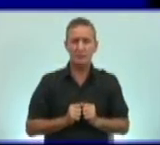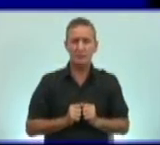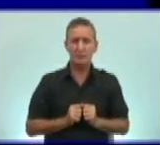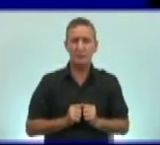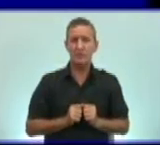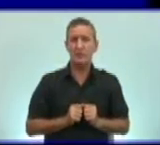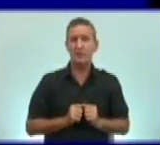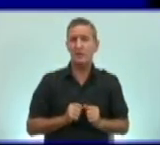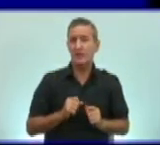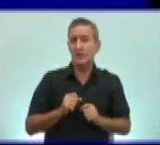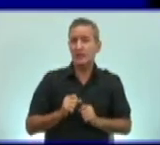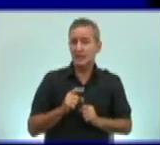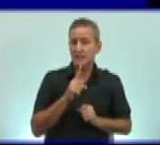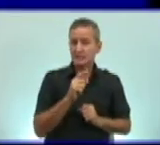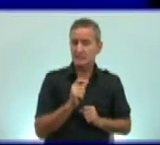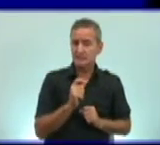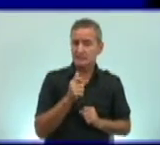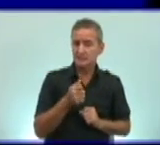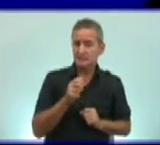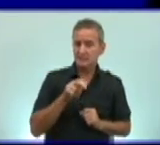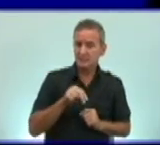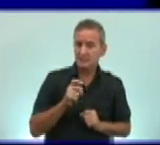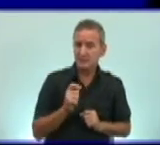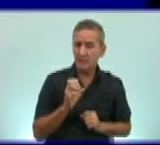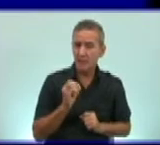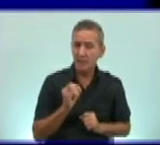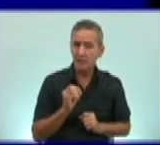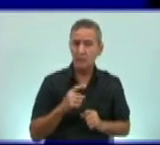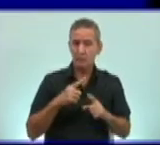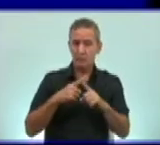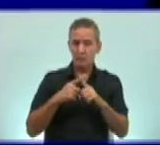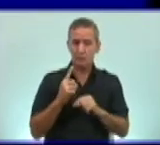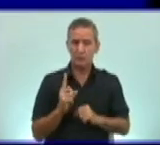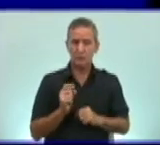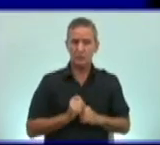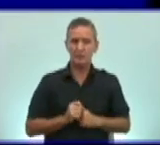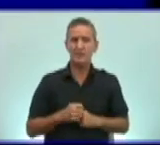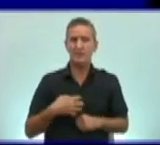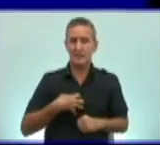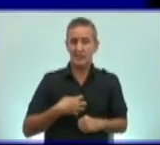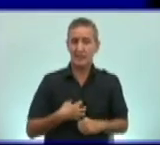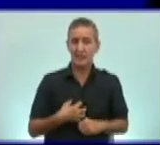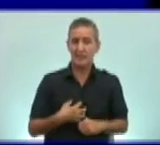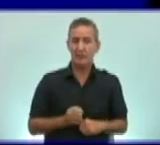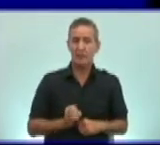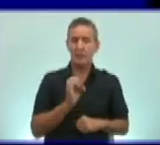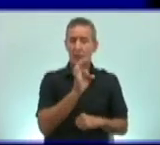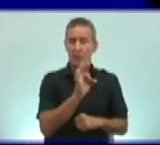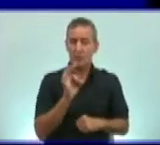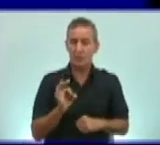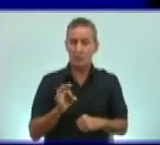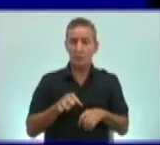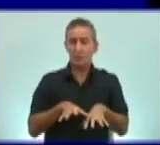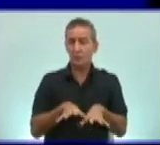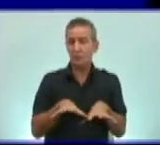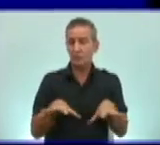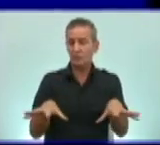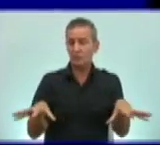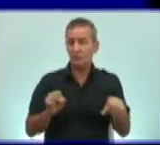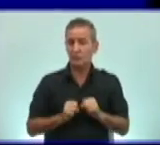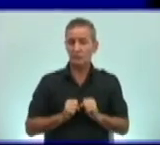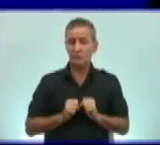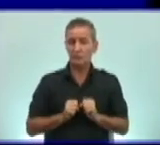lo multiplicamos por 100, pues tendríamos el tanto por ciento de disociación de